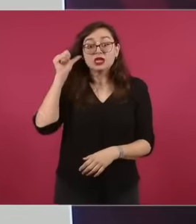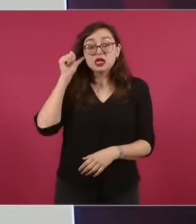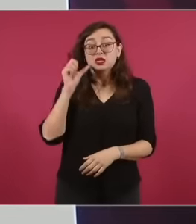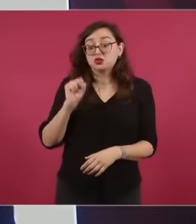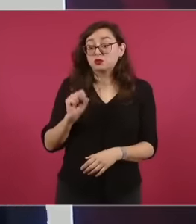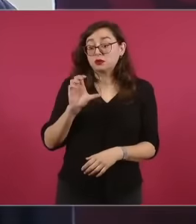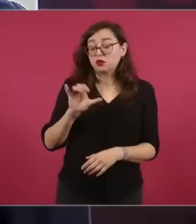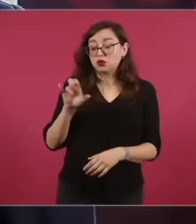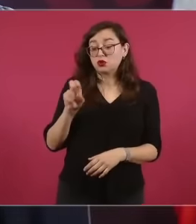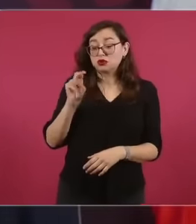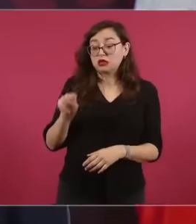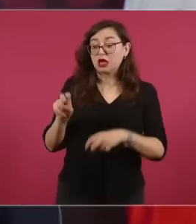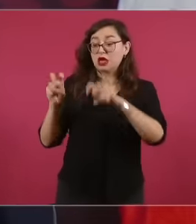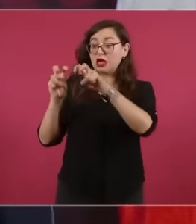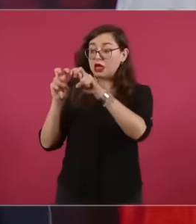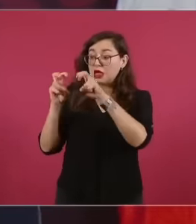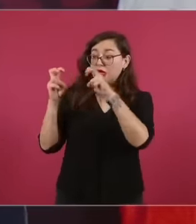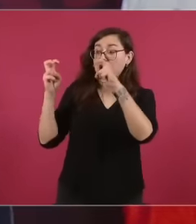deciden